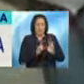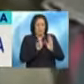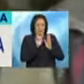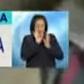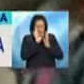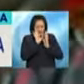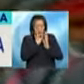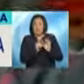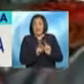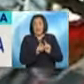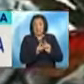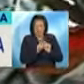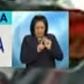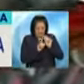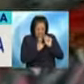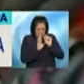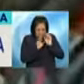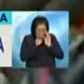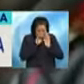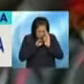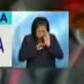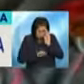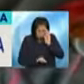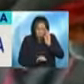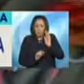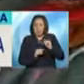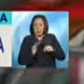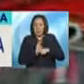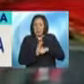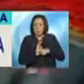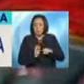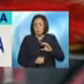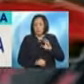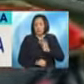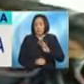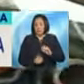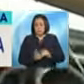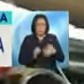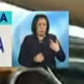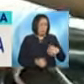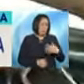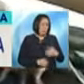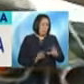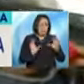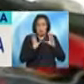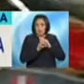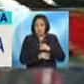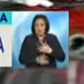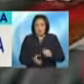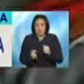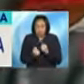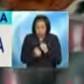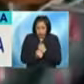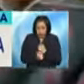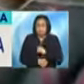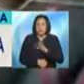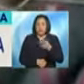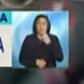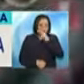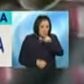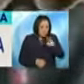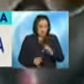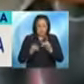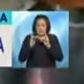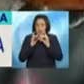de temperatura, nosotros hemos también pasado la noche en la plaza y es un frío realmente intenso. Mire cómo han quedado pues este